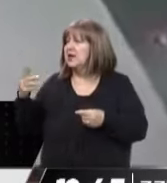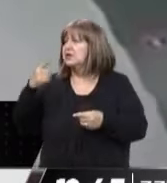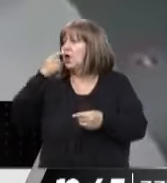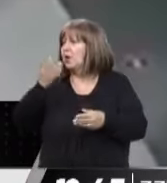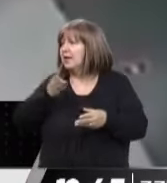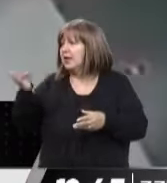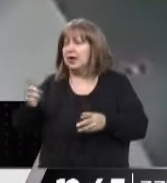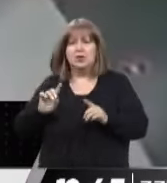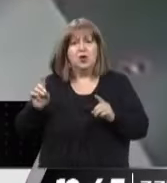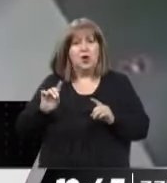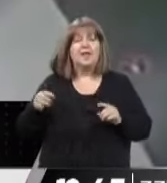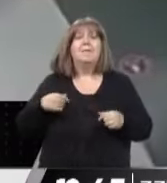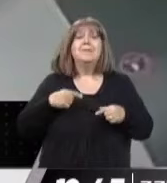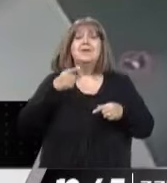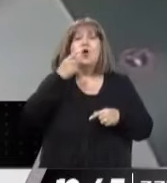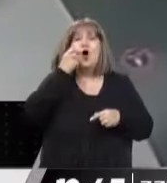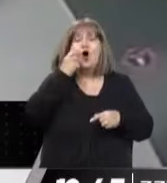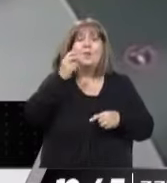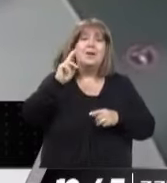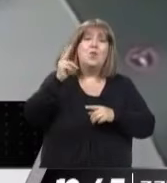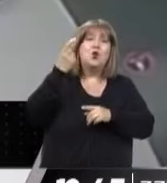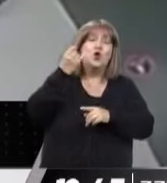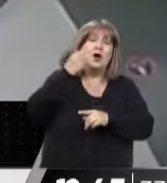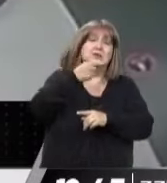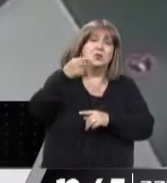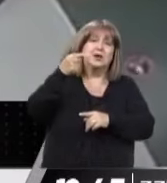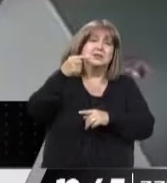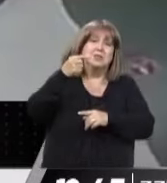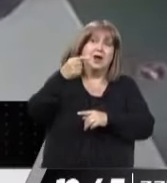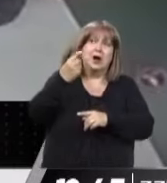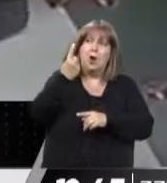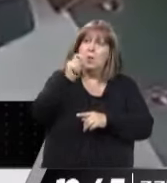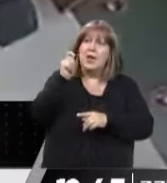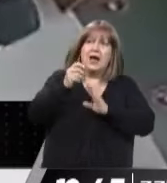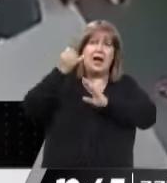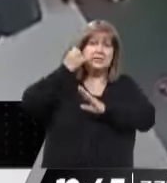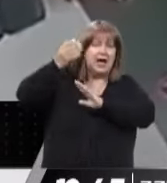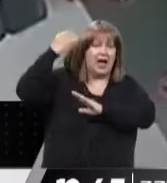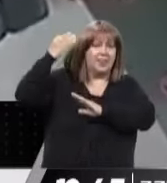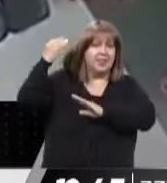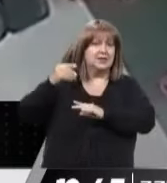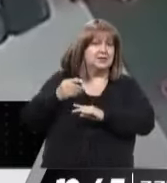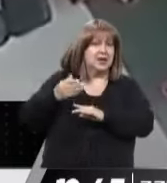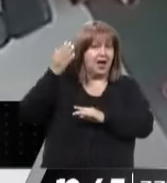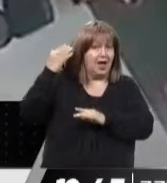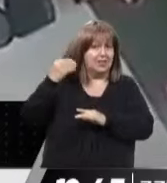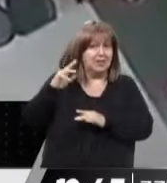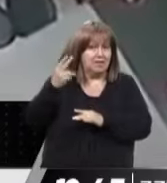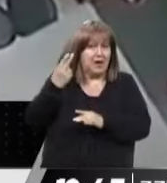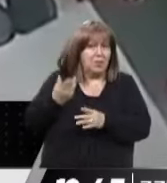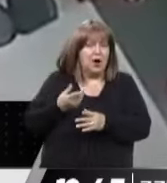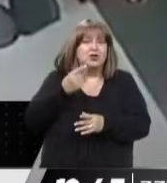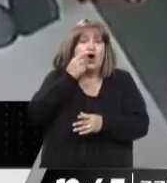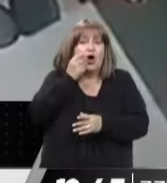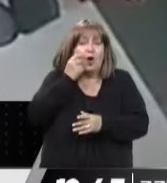Pero los fantasmas dicen que no salen en la foto ni en las filmaciones. No, a veces sí. Pero a mí me da mucha seguridad